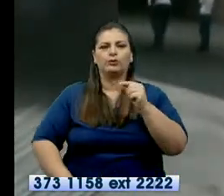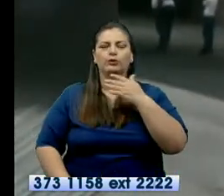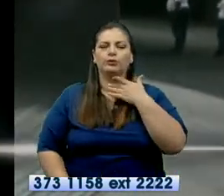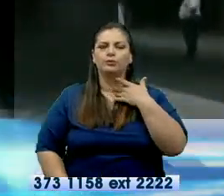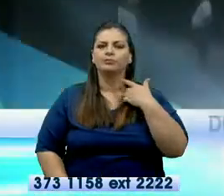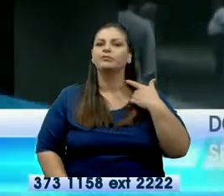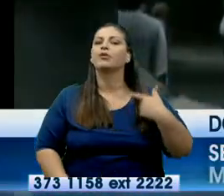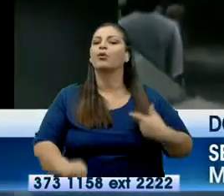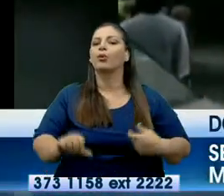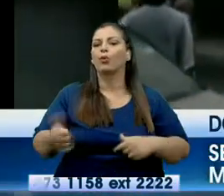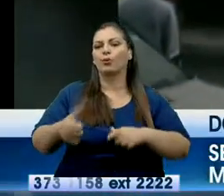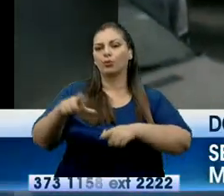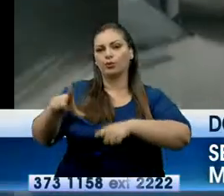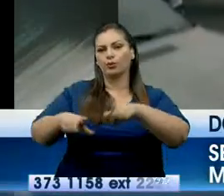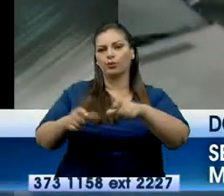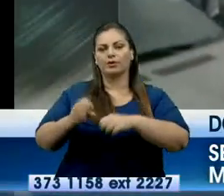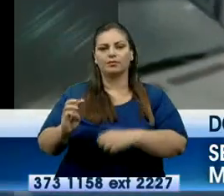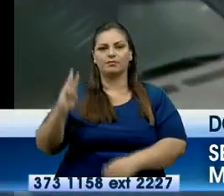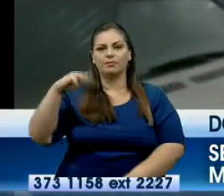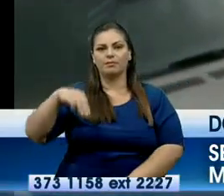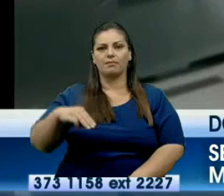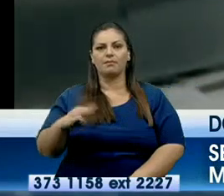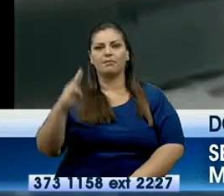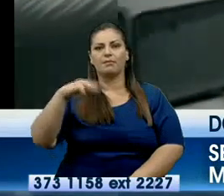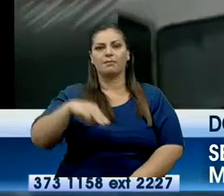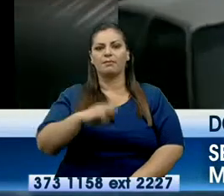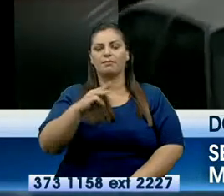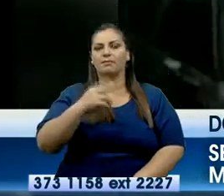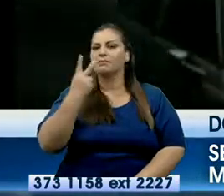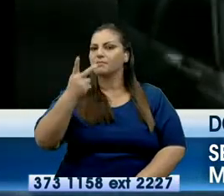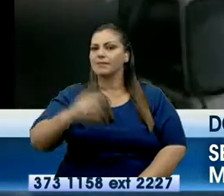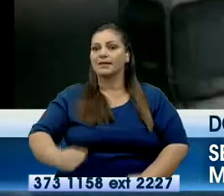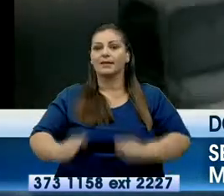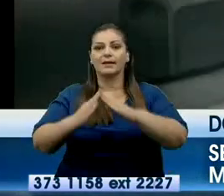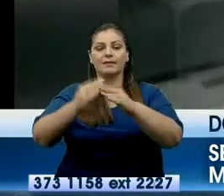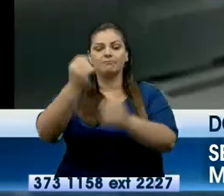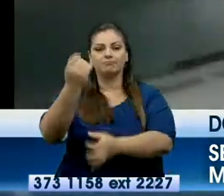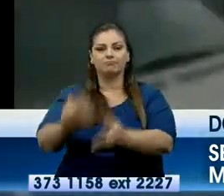del sector de Mapasingue logra captar los momentos en que otro incendio